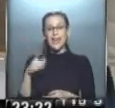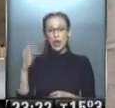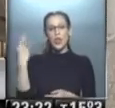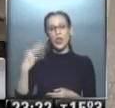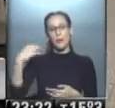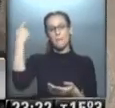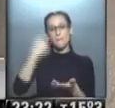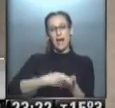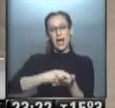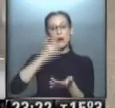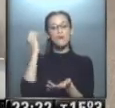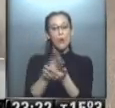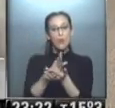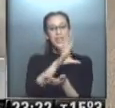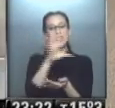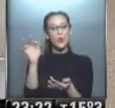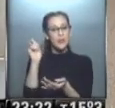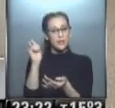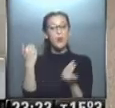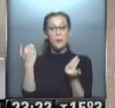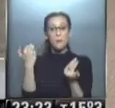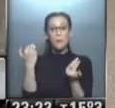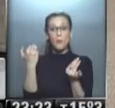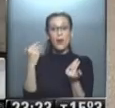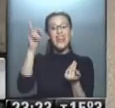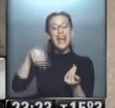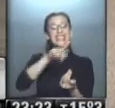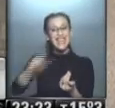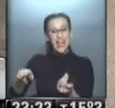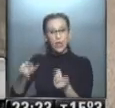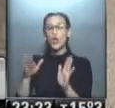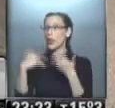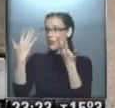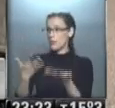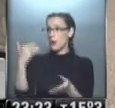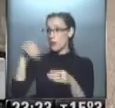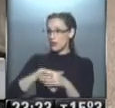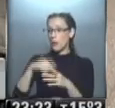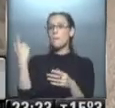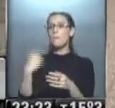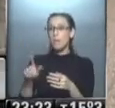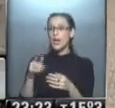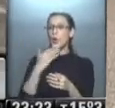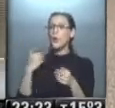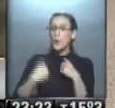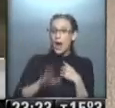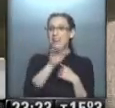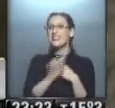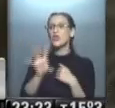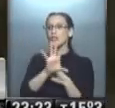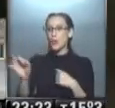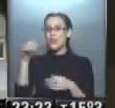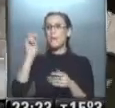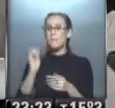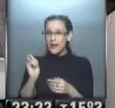pagar una multa de 50 pesos que puede cancelarse luego de los comicios, pero que ascenderá a 150 pesos si